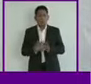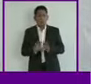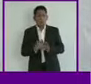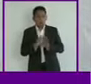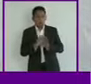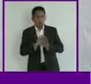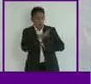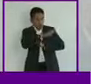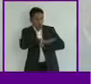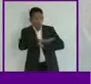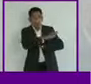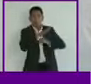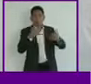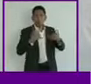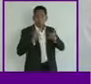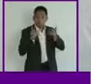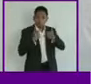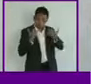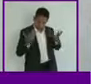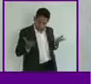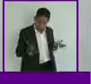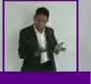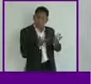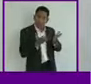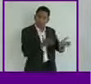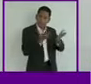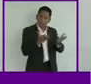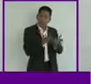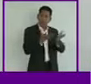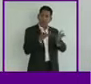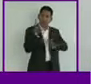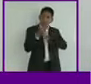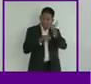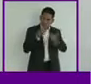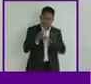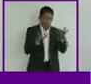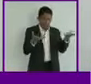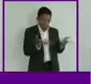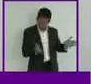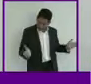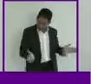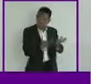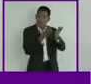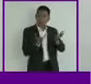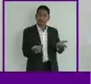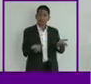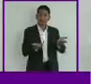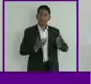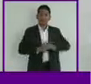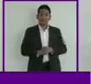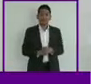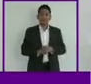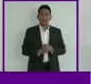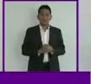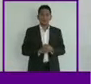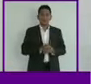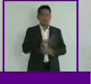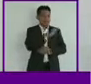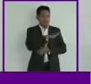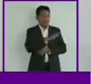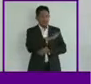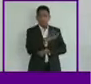de alguna actividad artística y también ofrecerles llevarlos a terapia. No es necesario que el chico haya pasado por